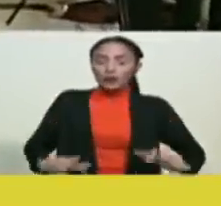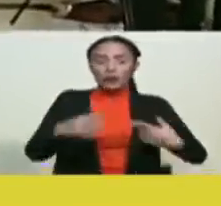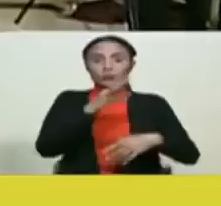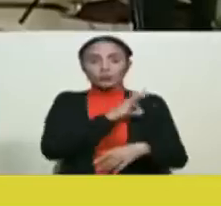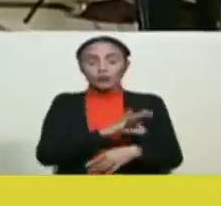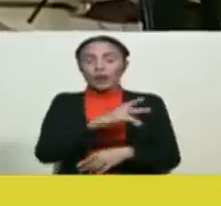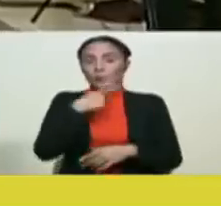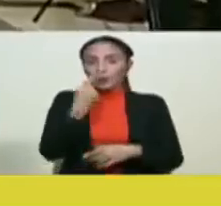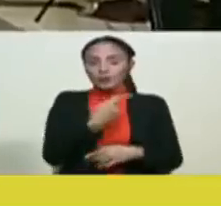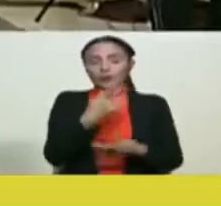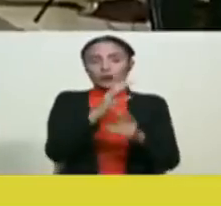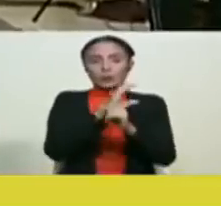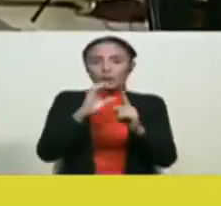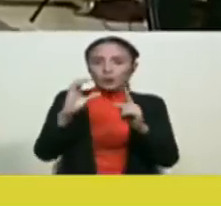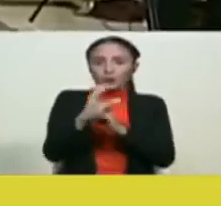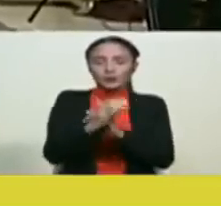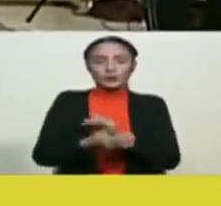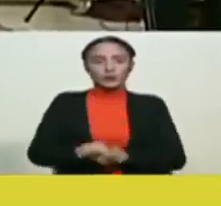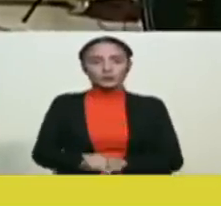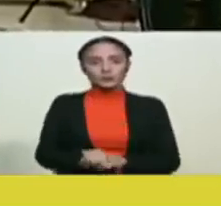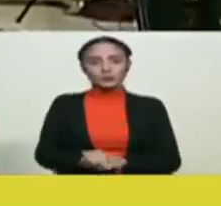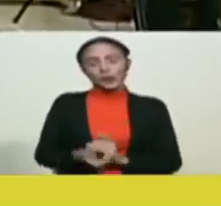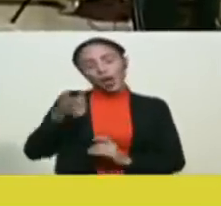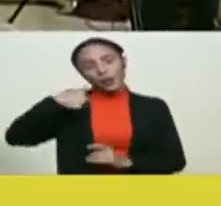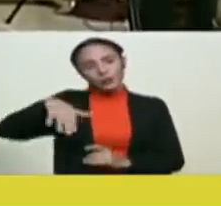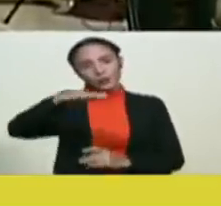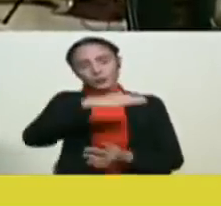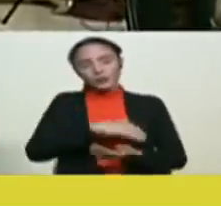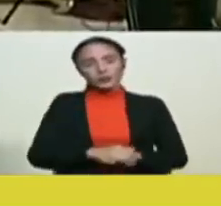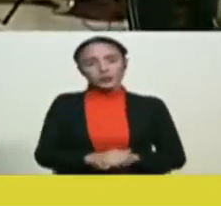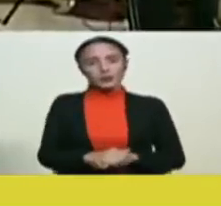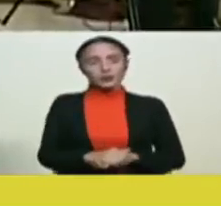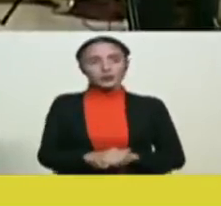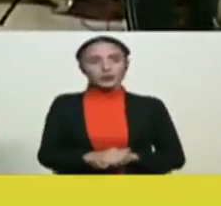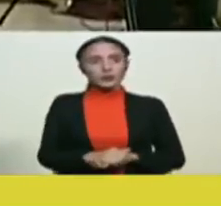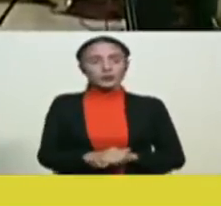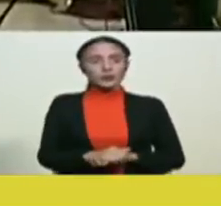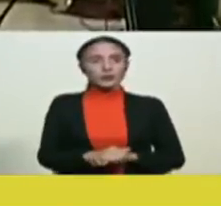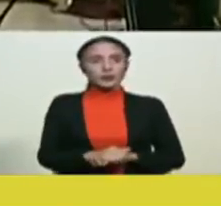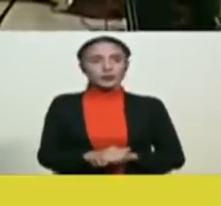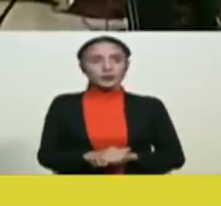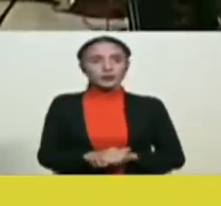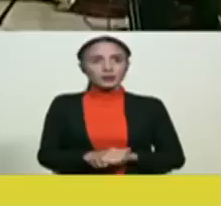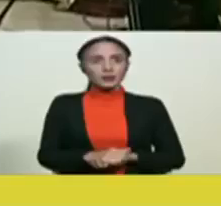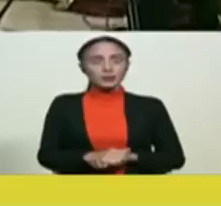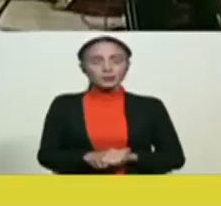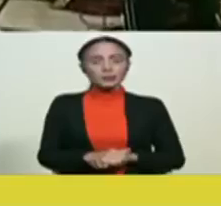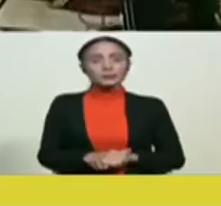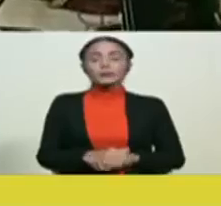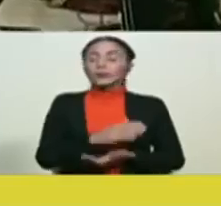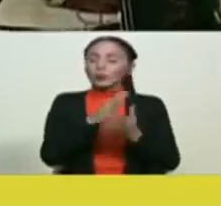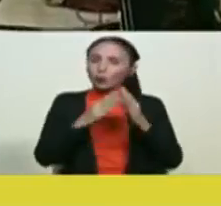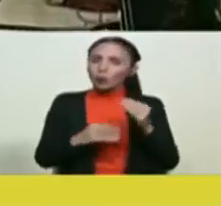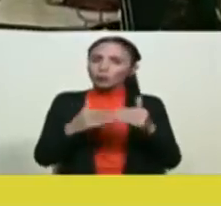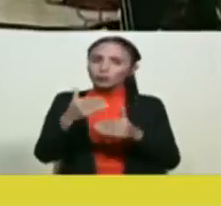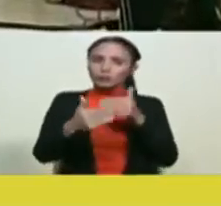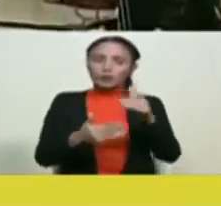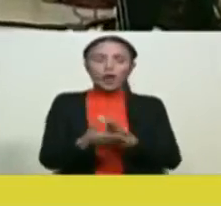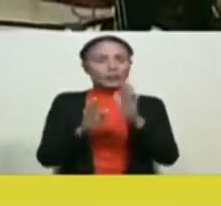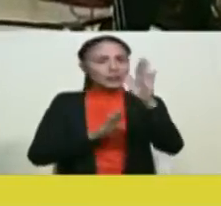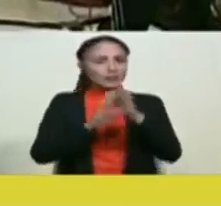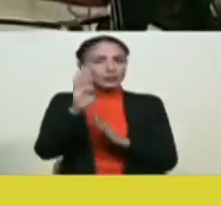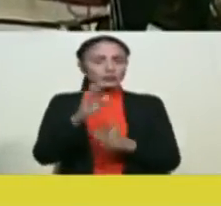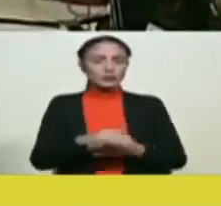cultural de nuestro pueblo nosotros vamos a avanzar con intensidad en el